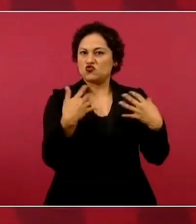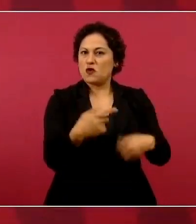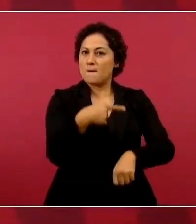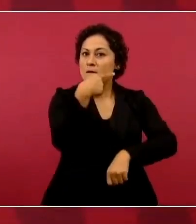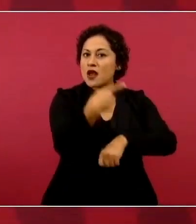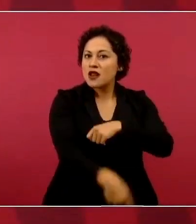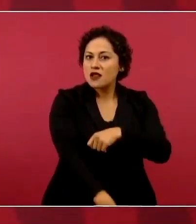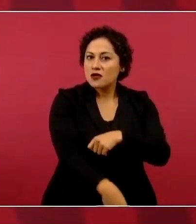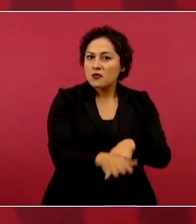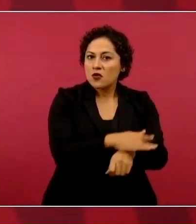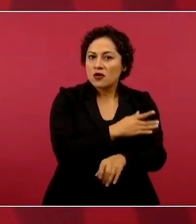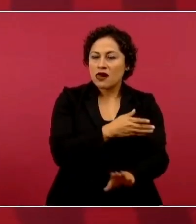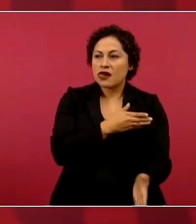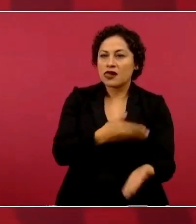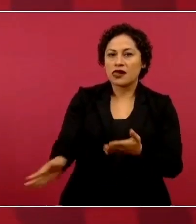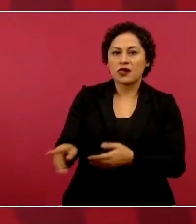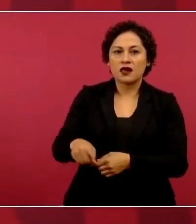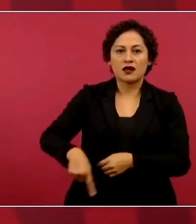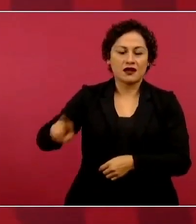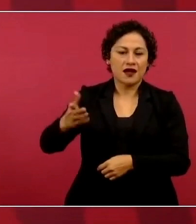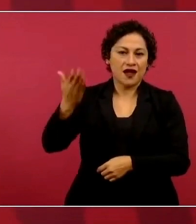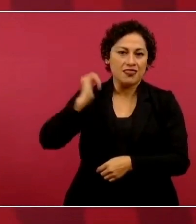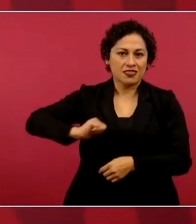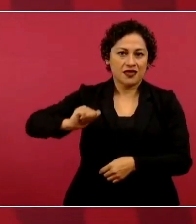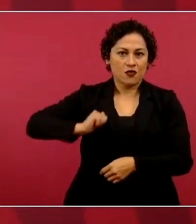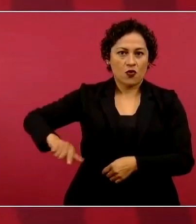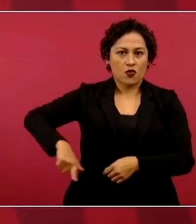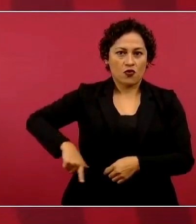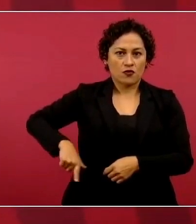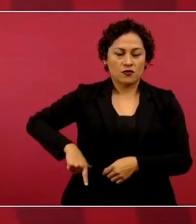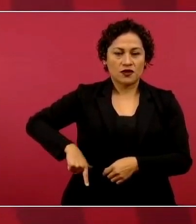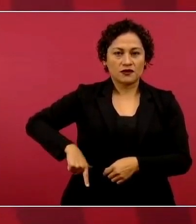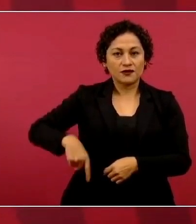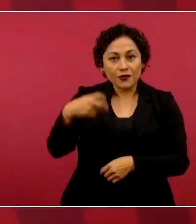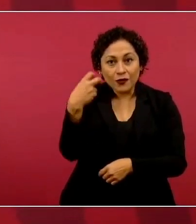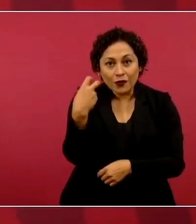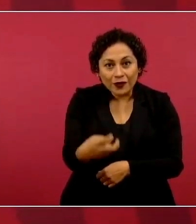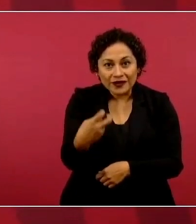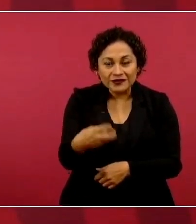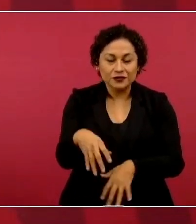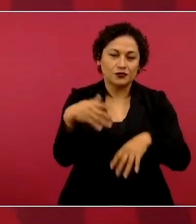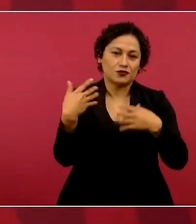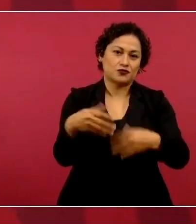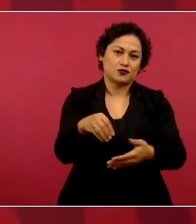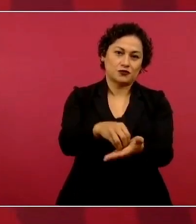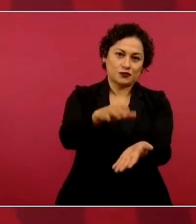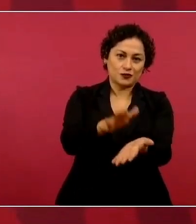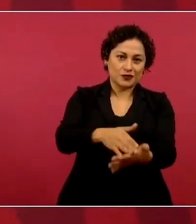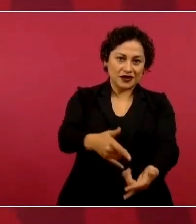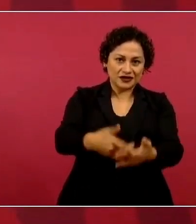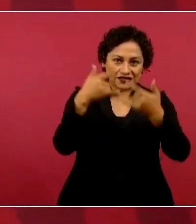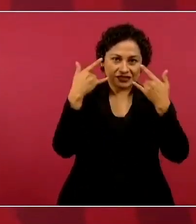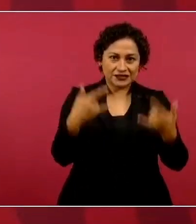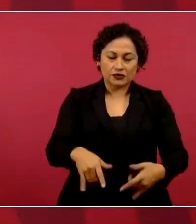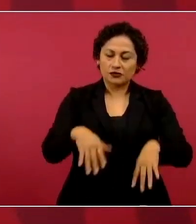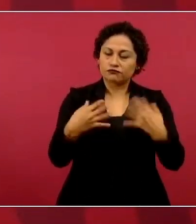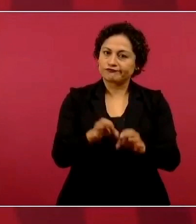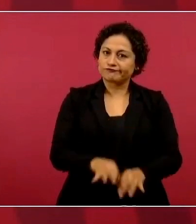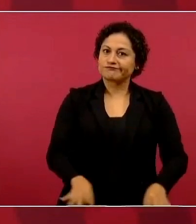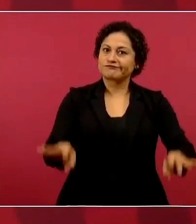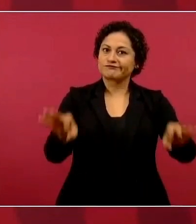al viejo régimen, que es una de las grandes lecciones en la historia. No se